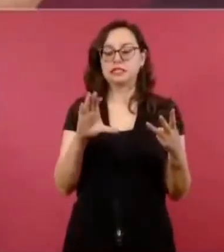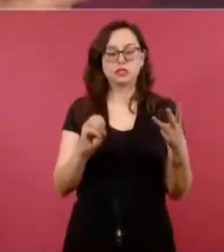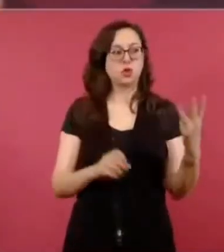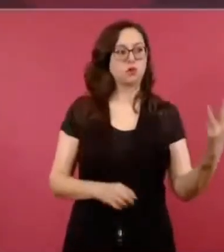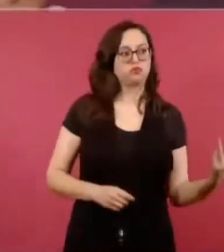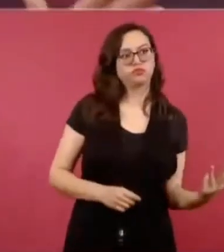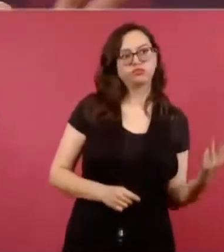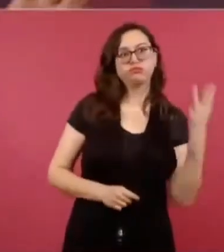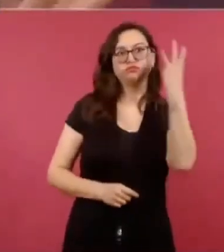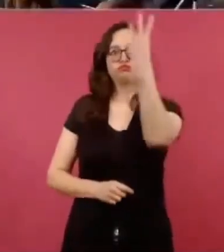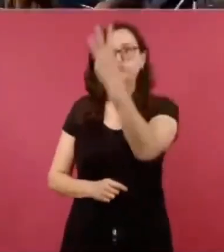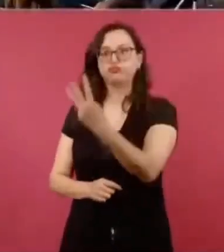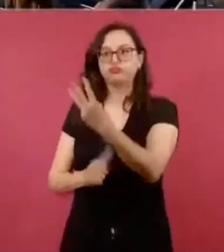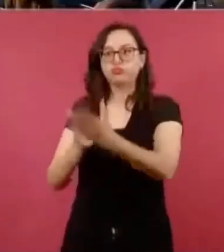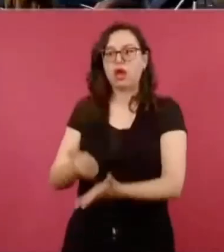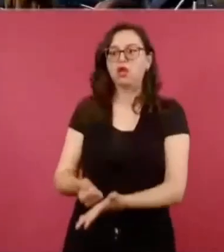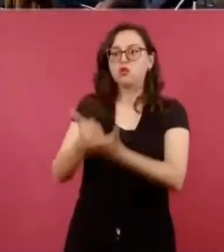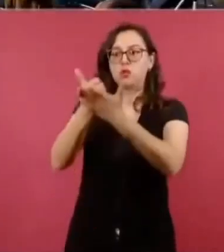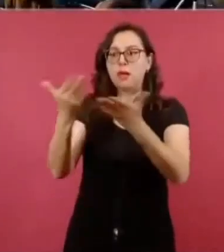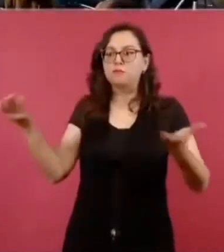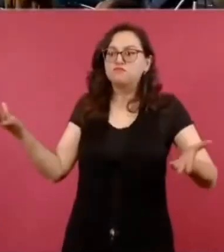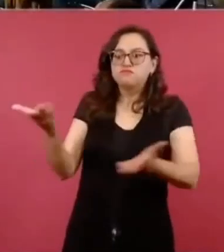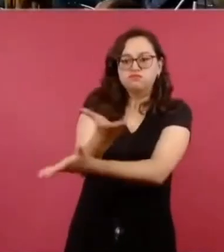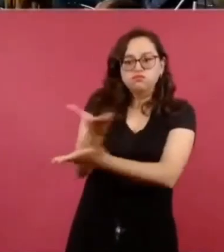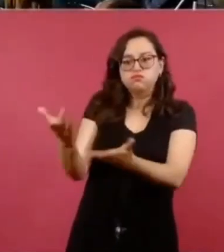Pero no se hizo nada.